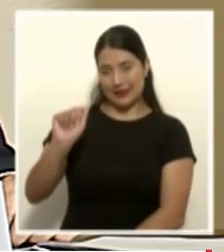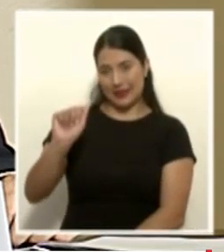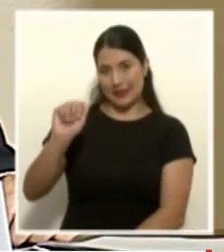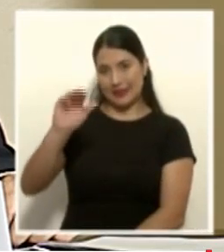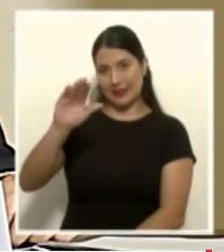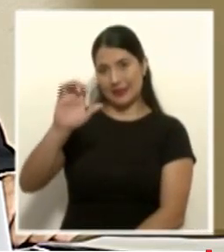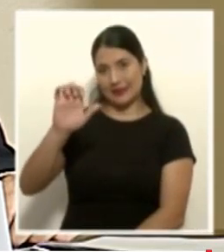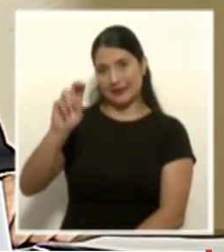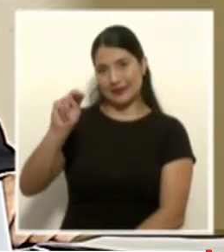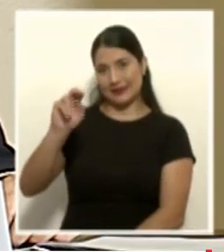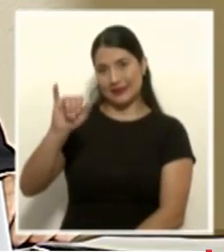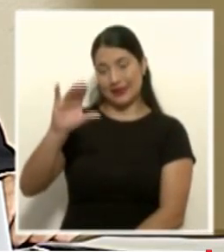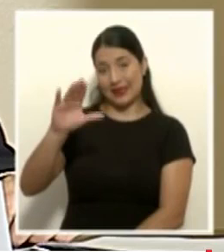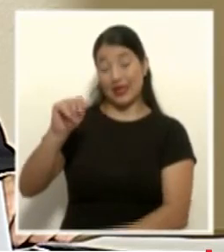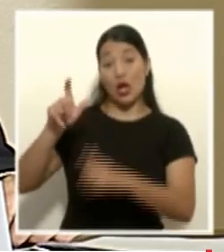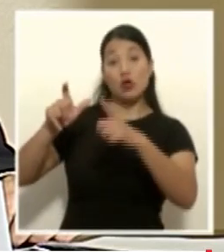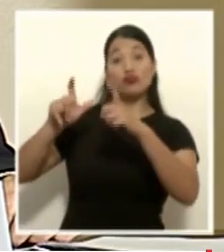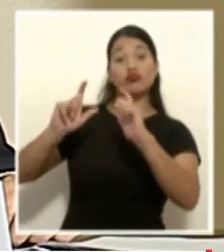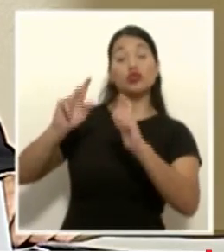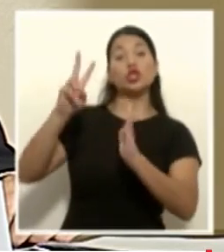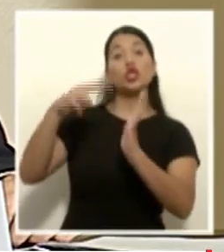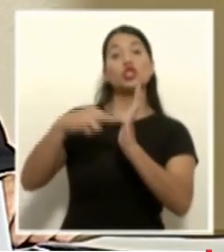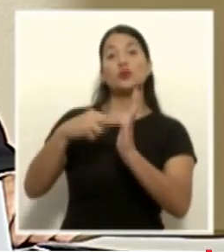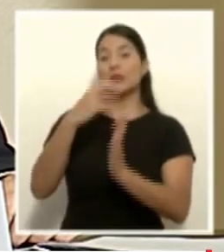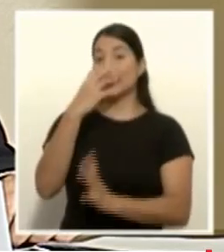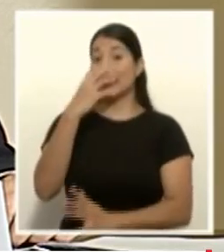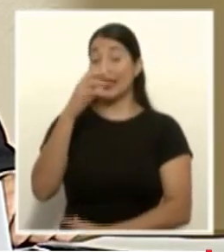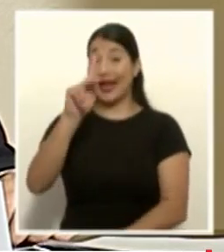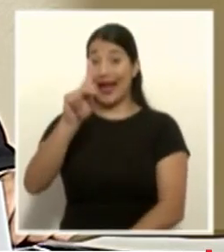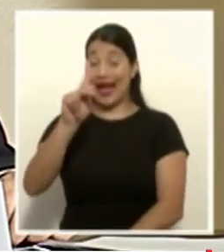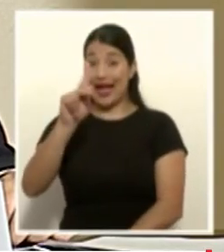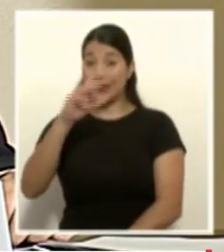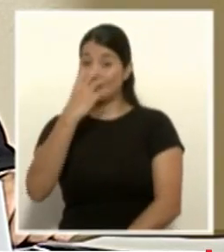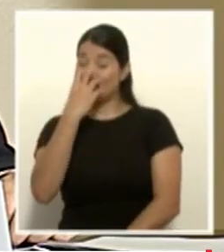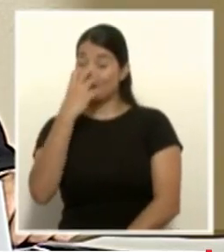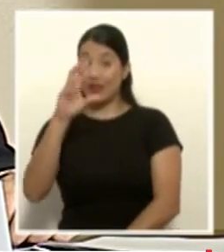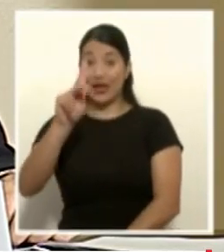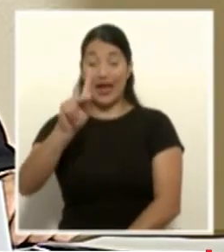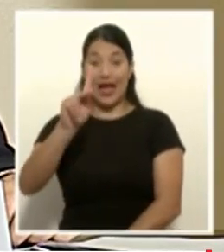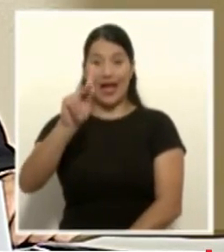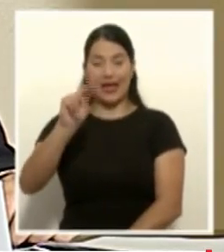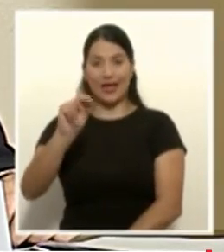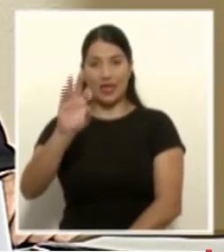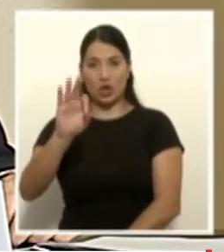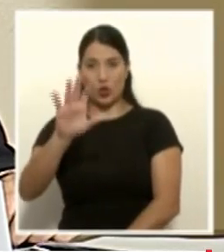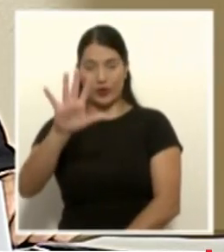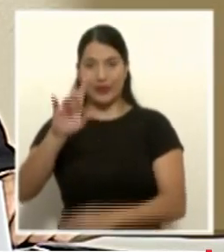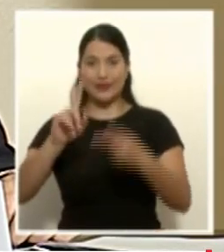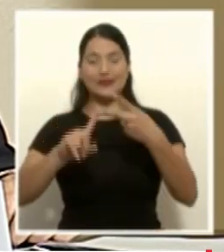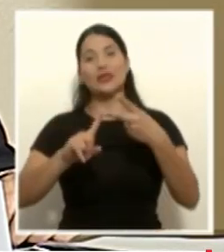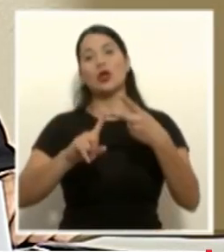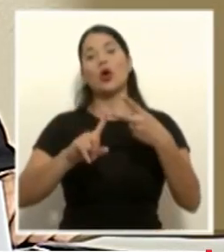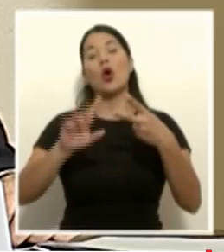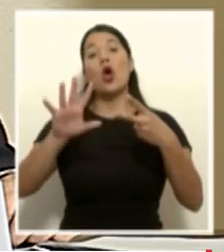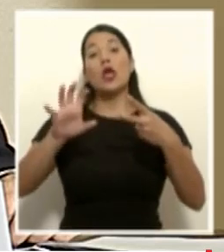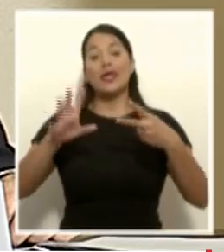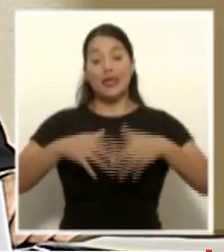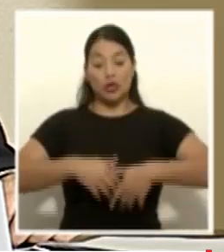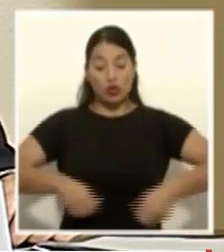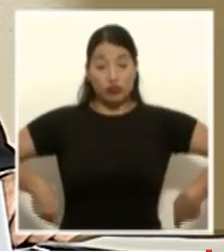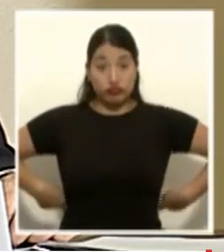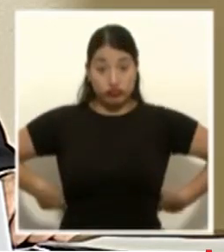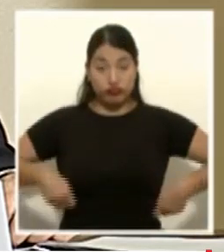2,000 respiradores KN95, 4,000 pares de guantes quirúrgicos, 500